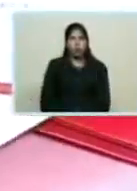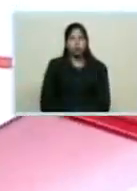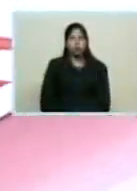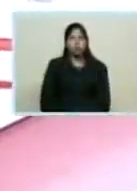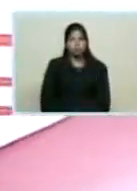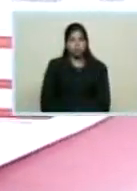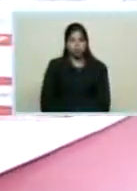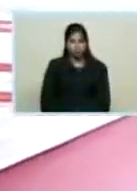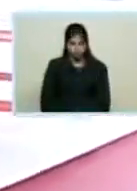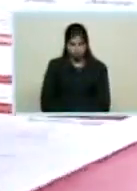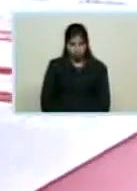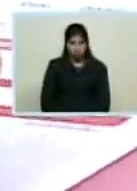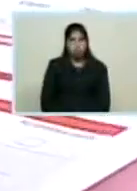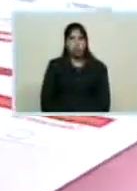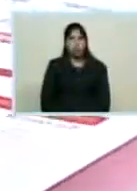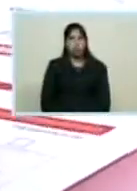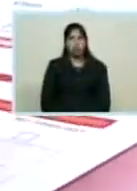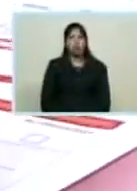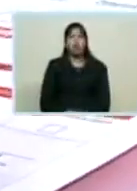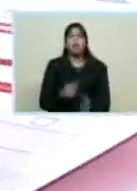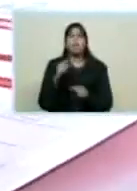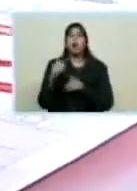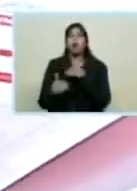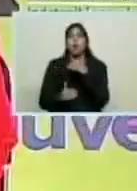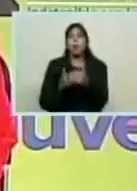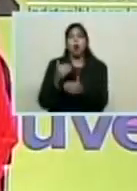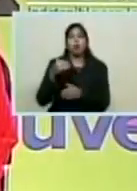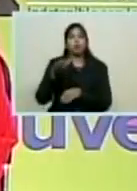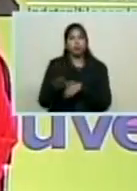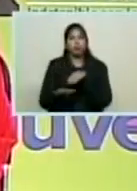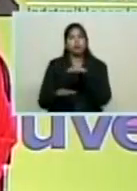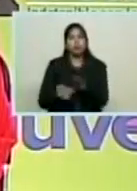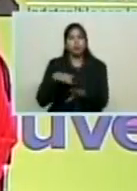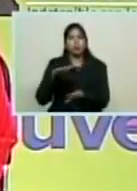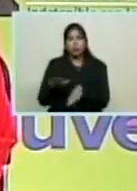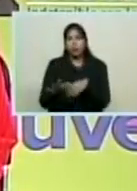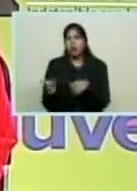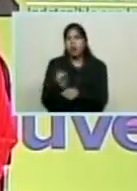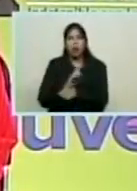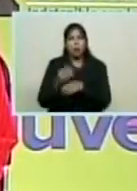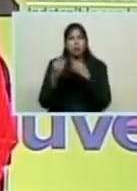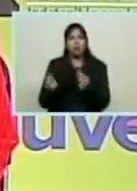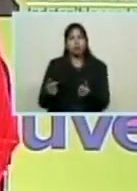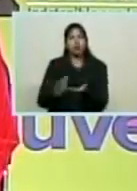Aprobado, avanzando, cayendo y corriendo, pues.